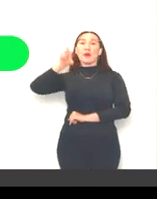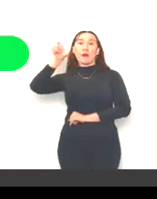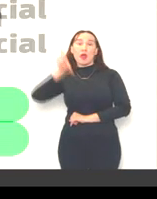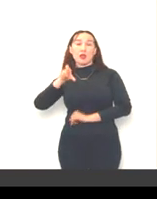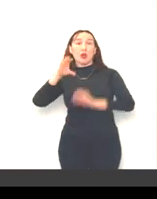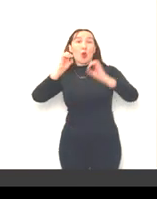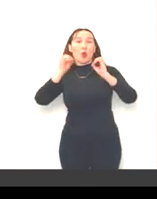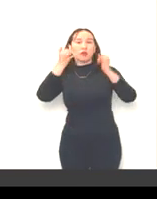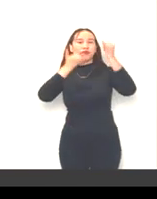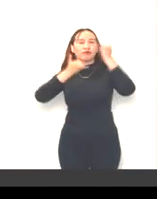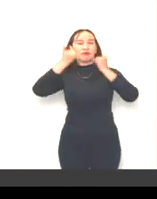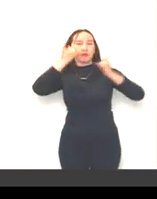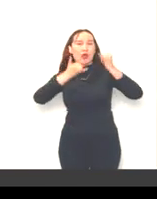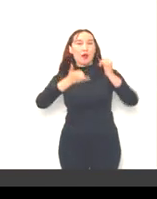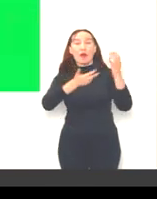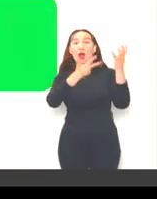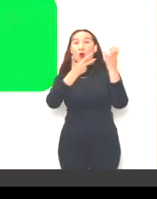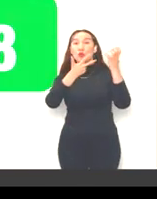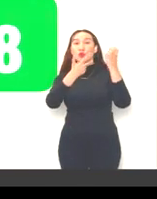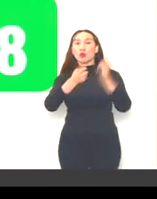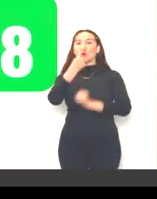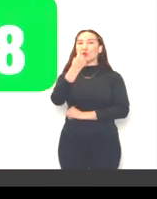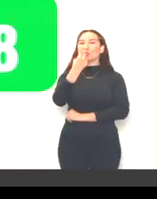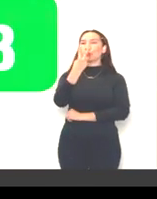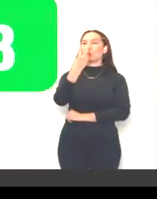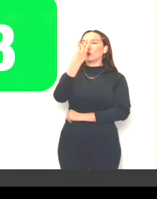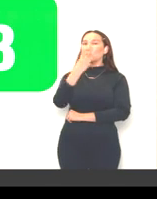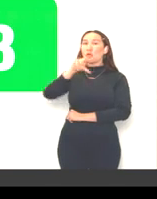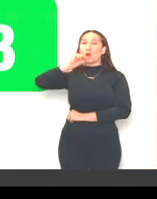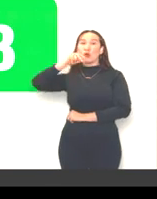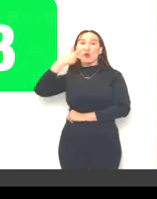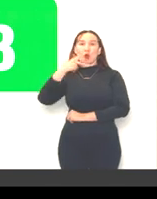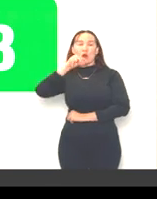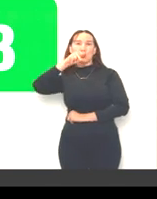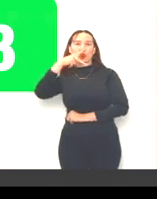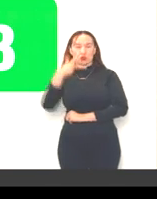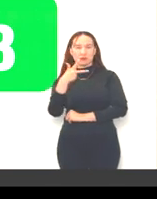slpcoronavirus.mx o marca a la línea COVID-19